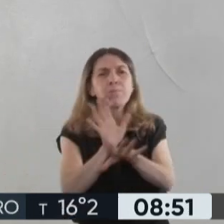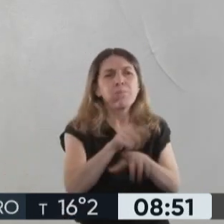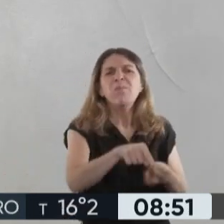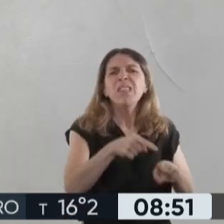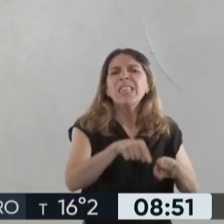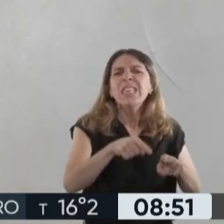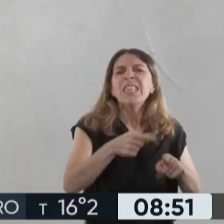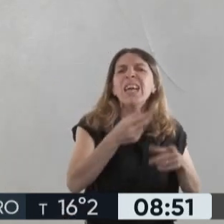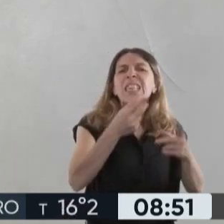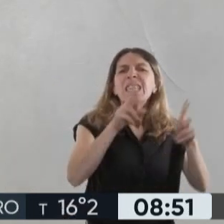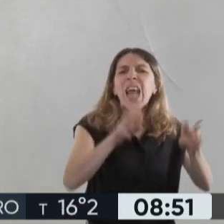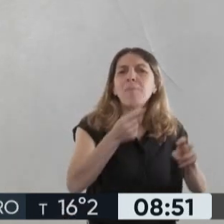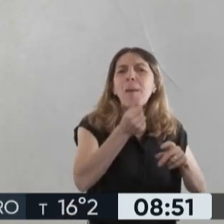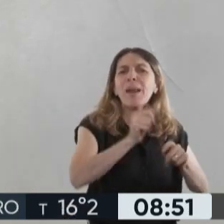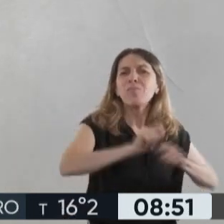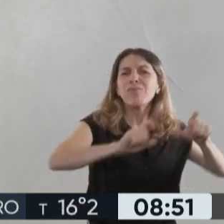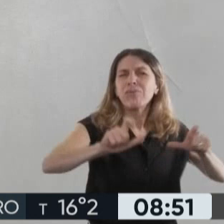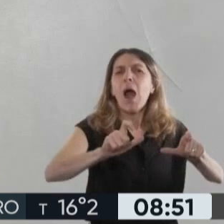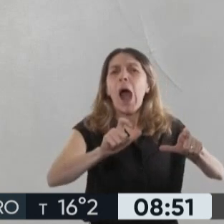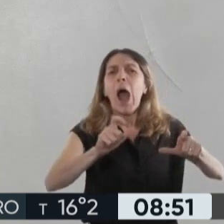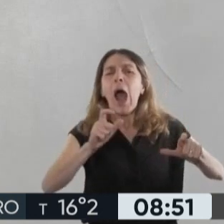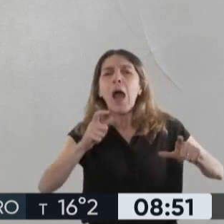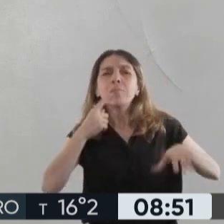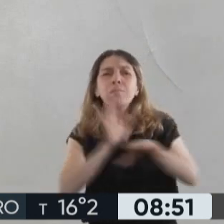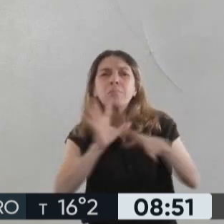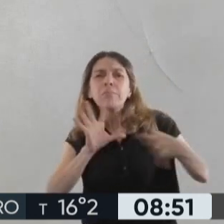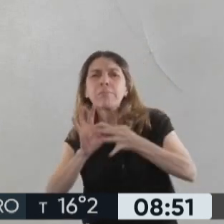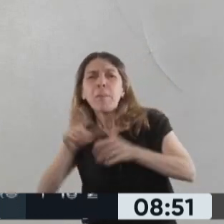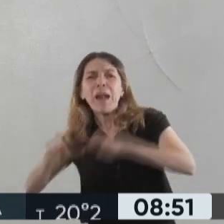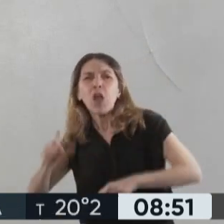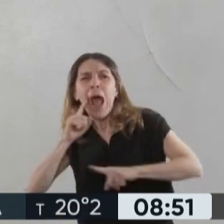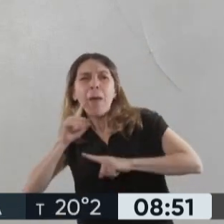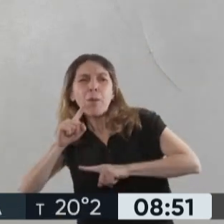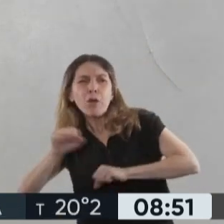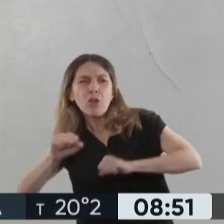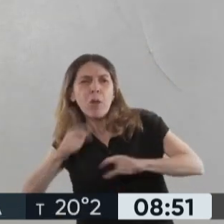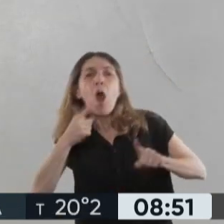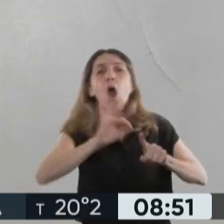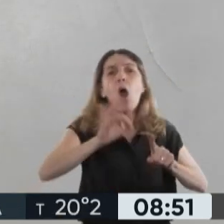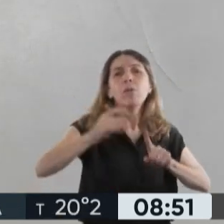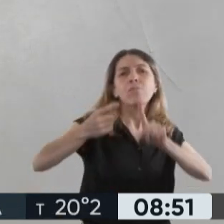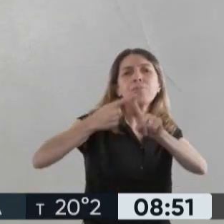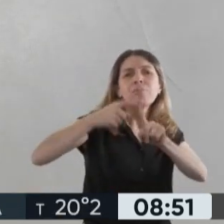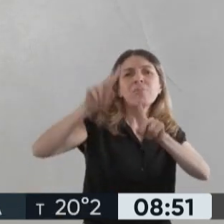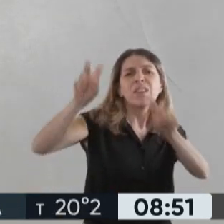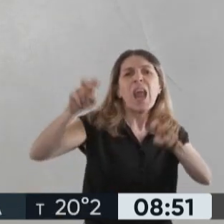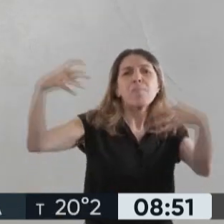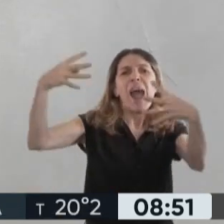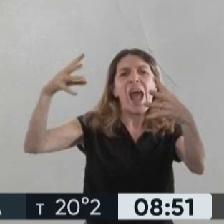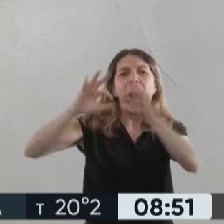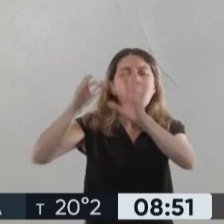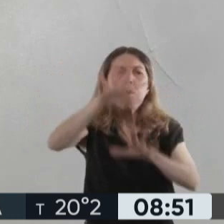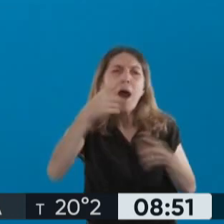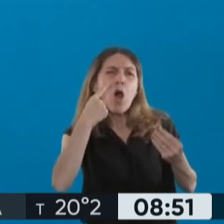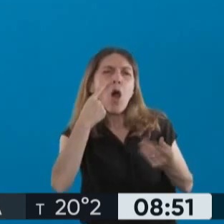internacional y cuánto a la especulación? Y por otro lado, ¿en dónde están identificados esos sectores con maniobras especulativas?